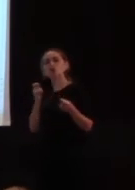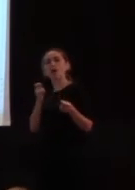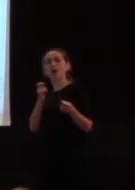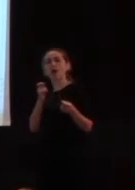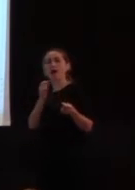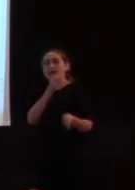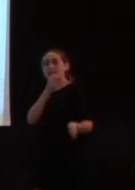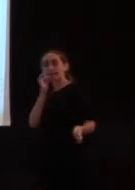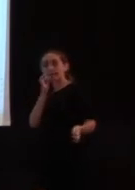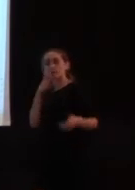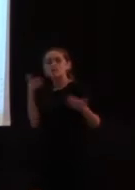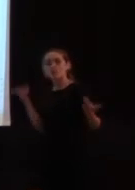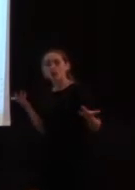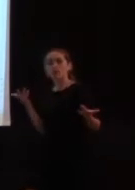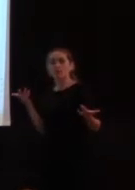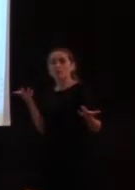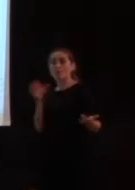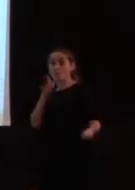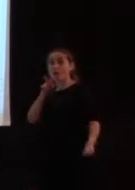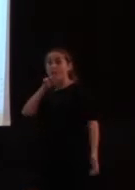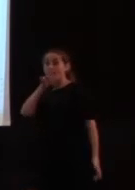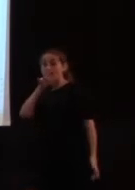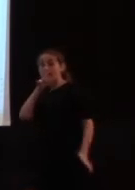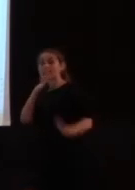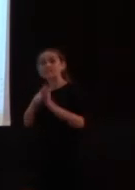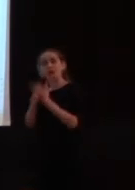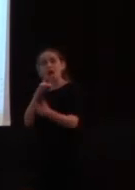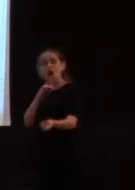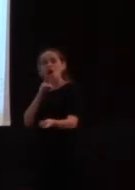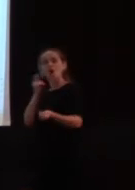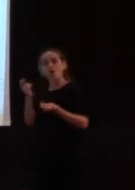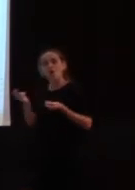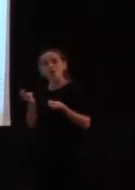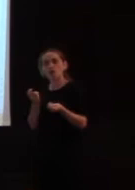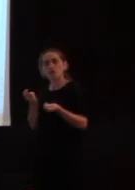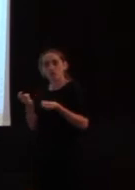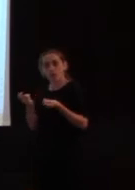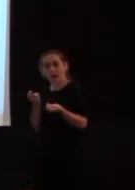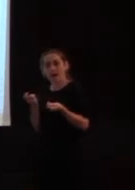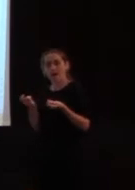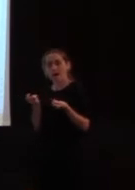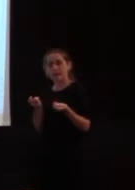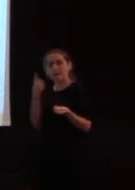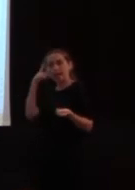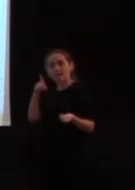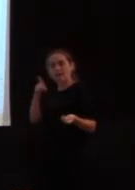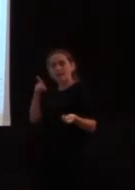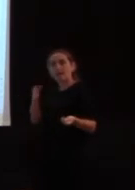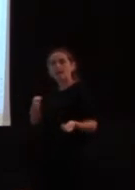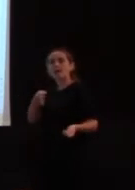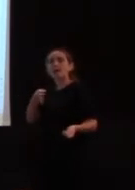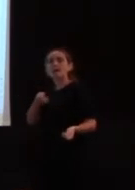tanto, hablar quiere decir controlar, hablar bien quiere decir controlar, saber lo que podemos decir y saber lo que no podemos